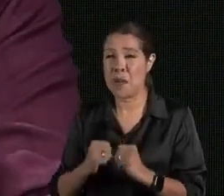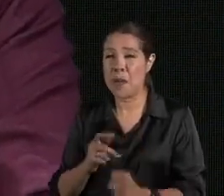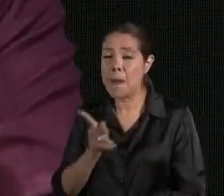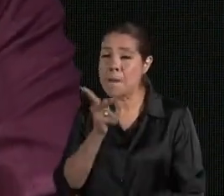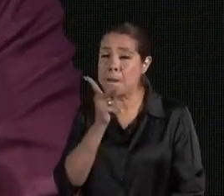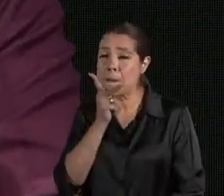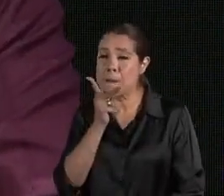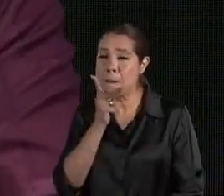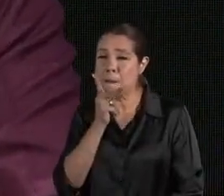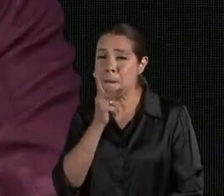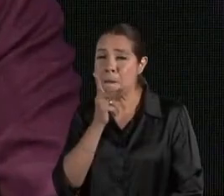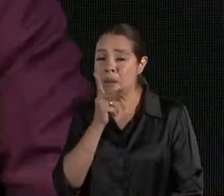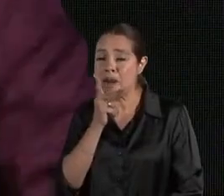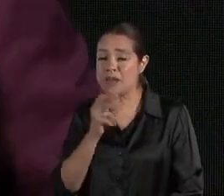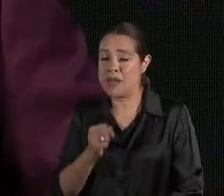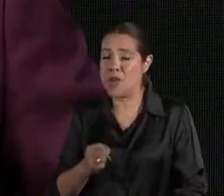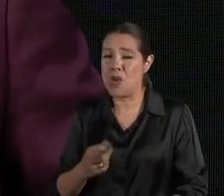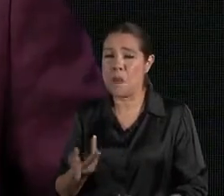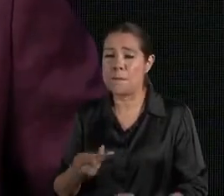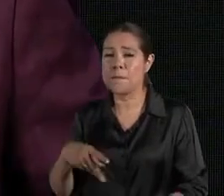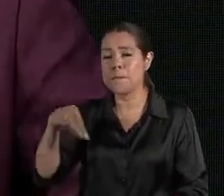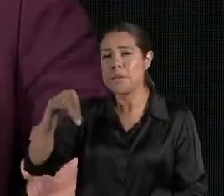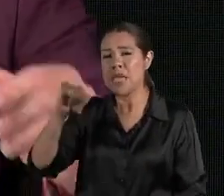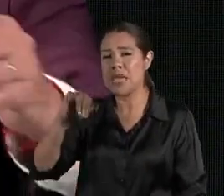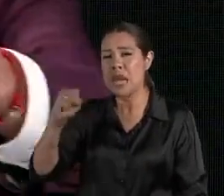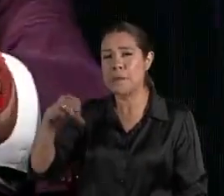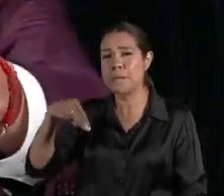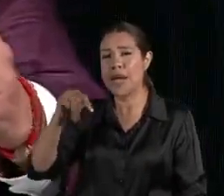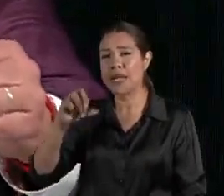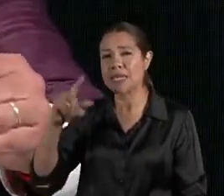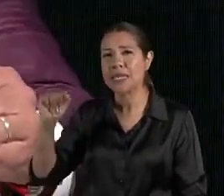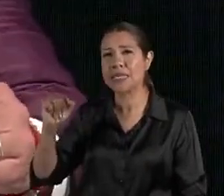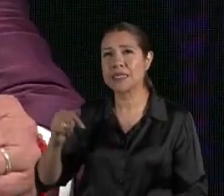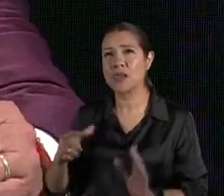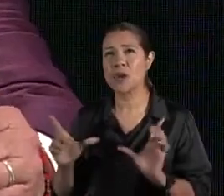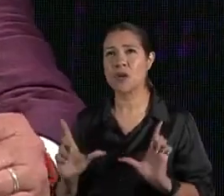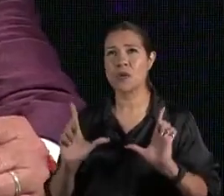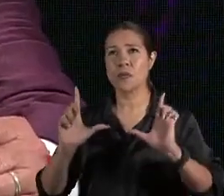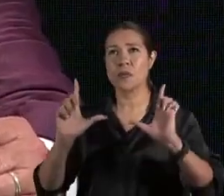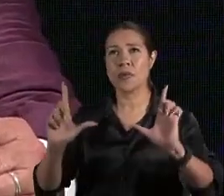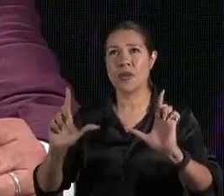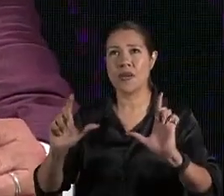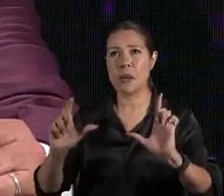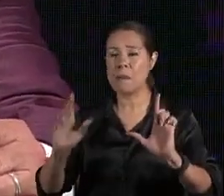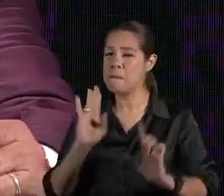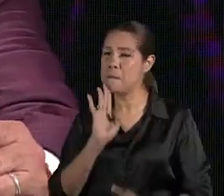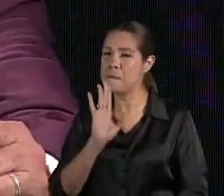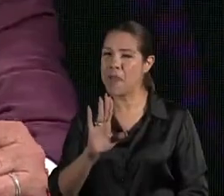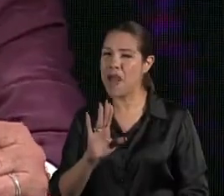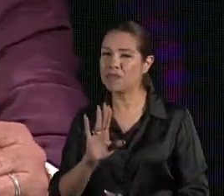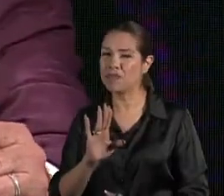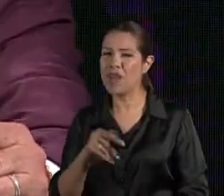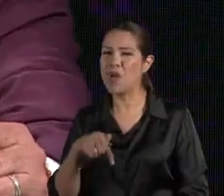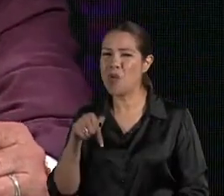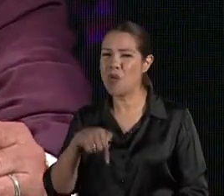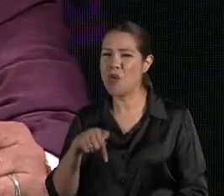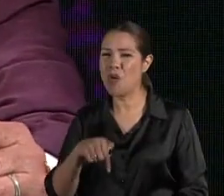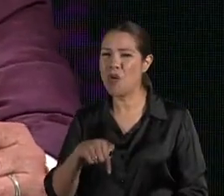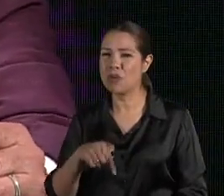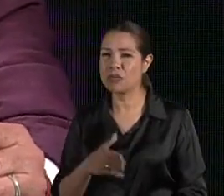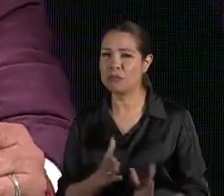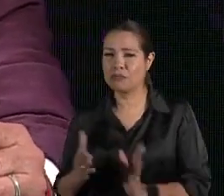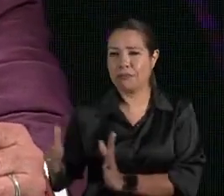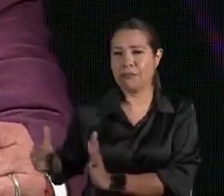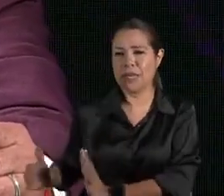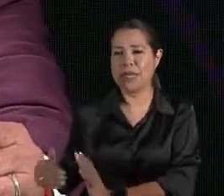padre de esa inseguridad es Miguel Márquez Márquez. Te falló con el programa Escudo y ahora está aquí a mi